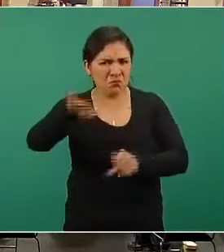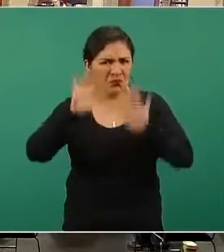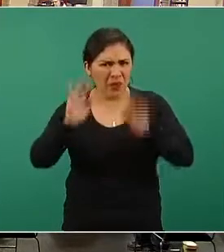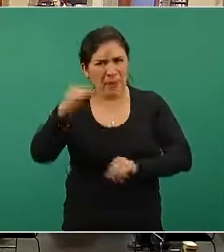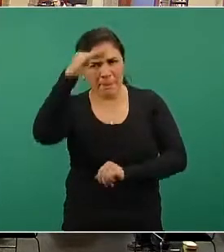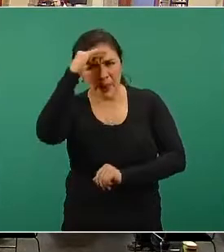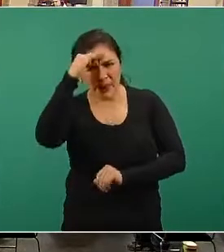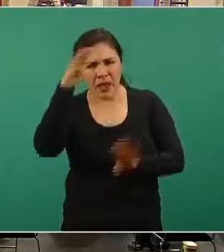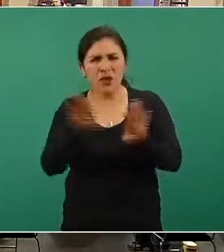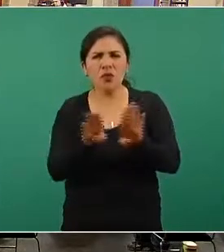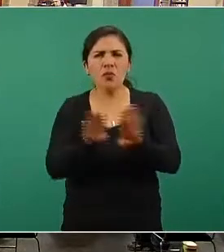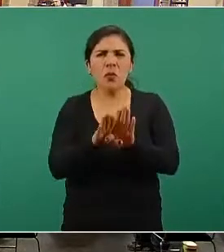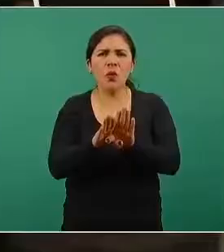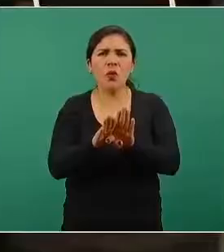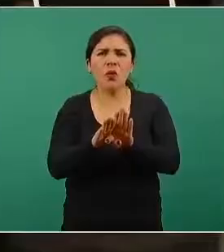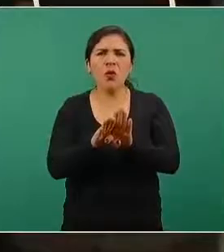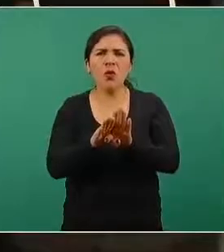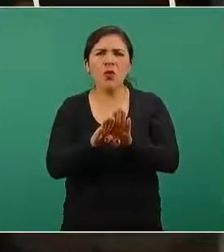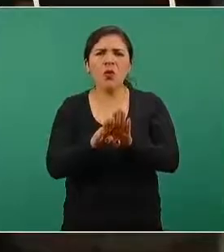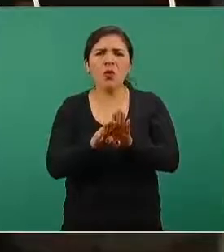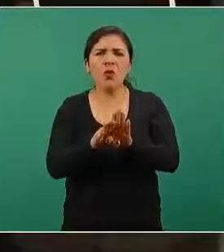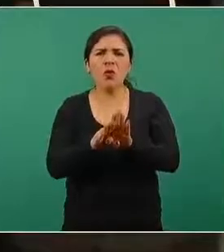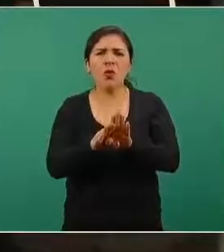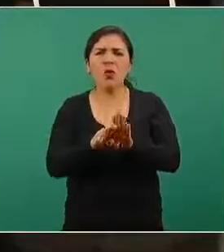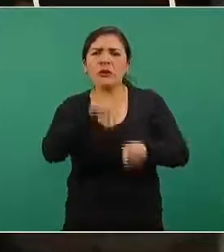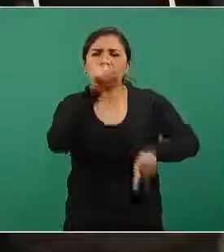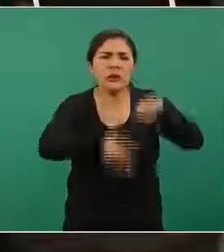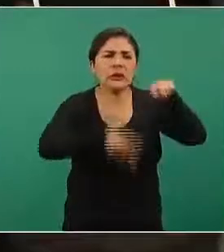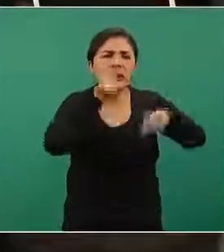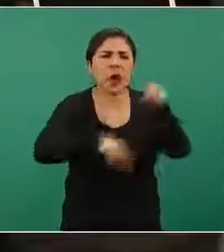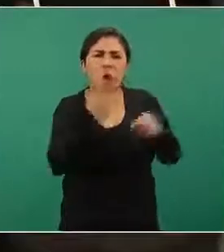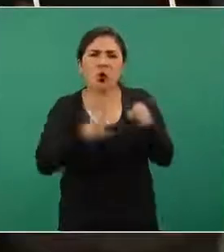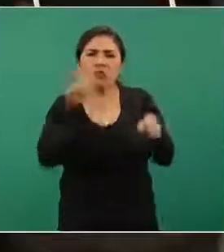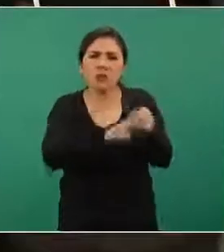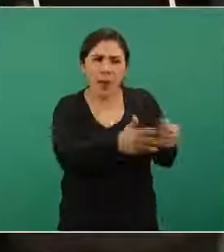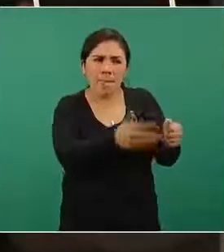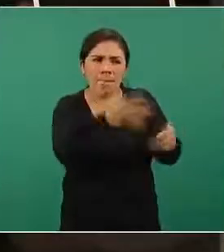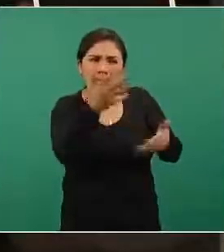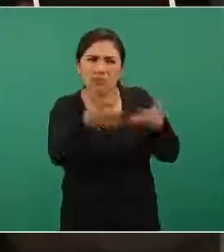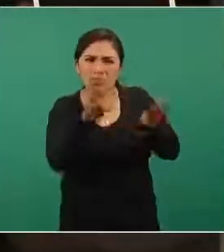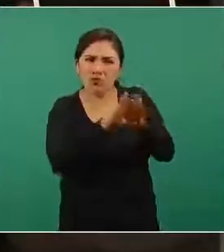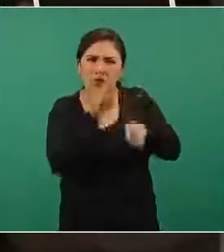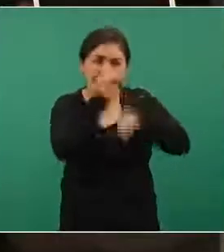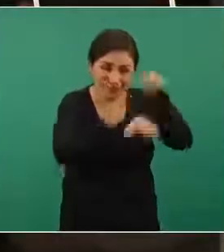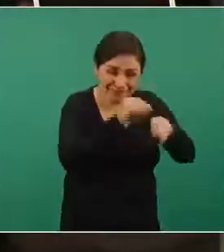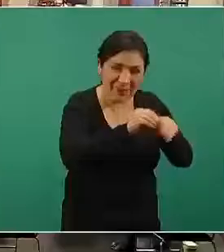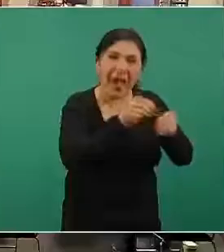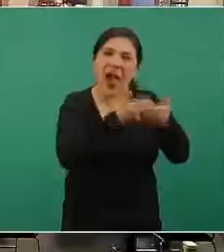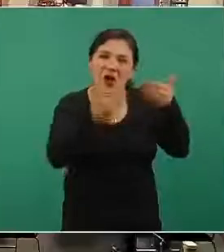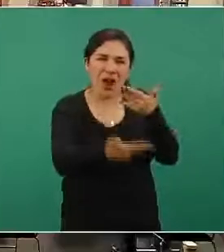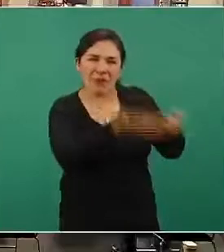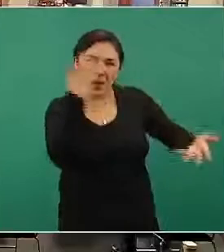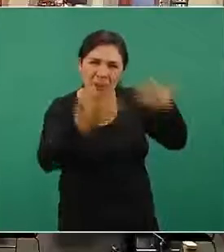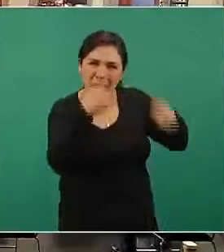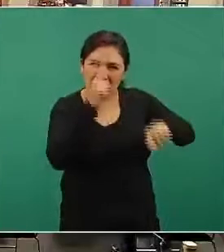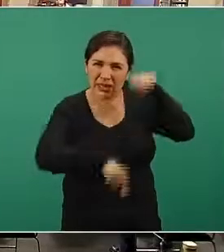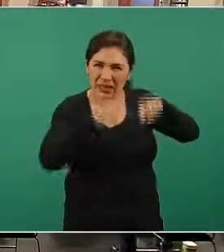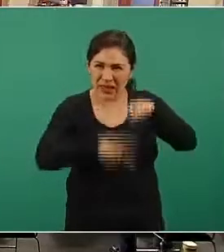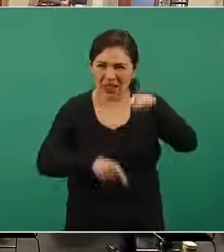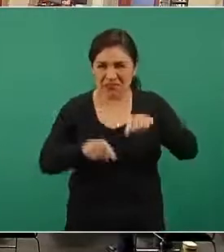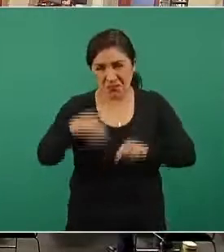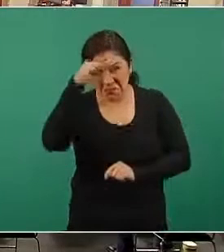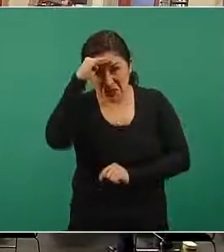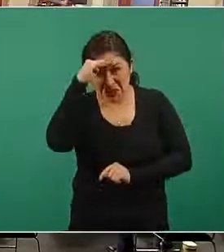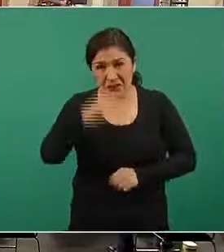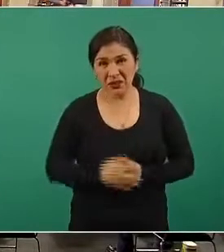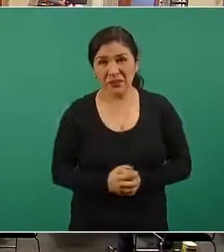una desconversión hospitalaria. Y tengo otra pregunta. ¿Cómo no? Tenemos lineamientos que de hecho